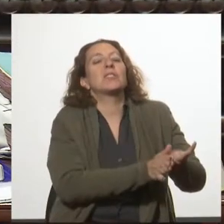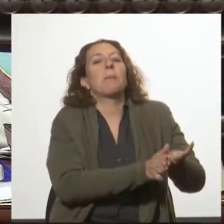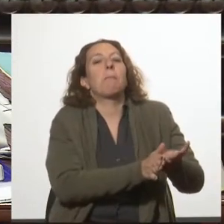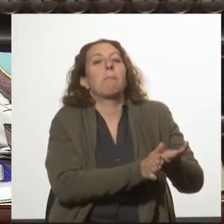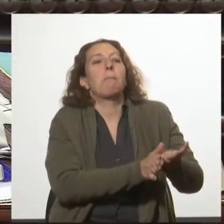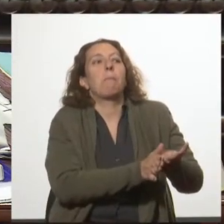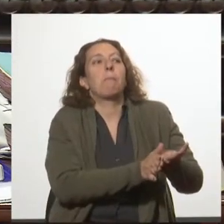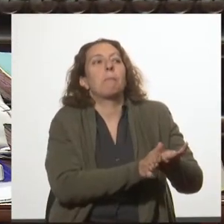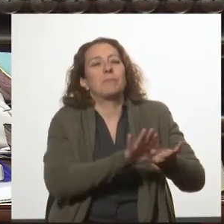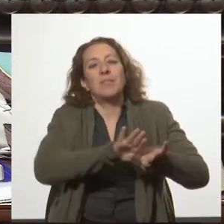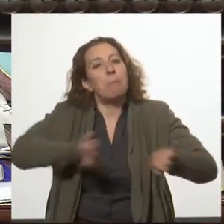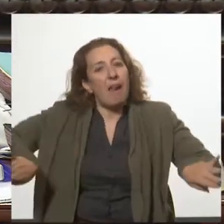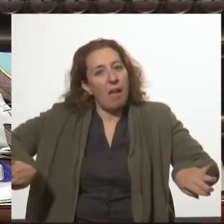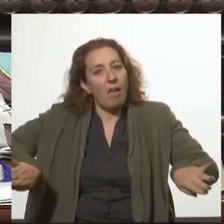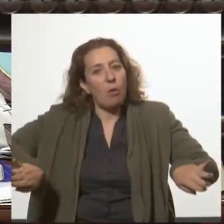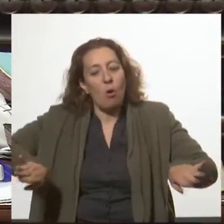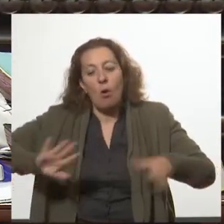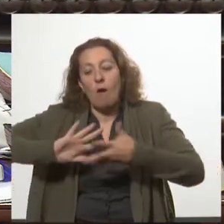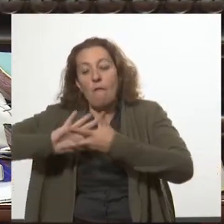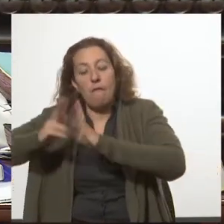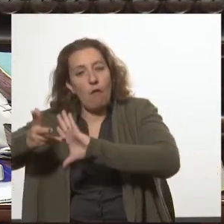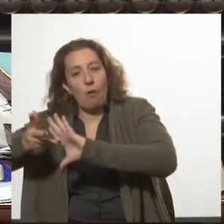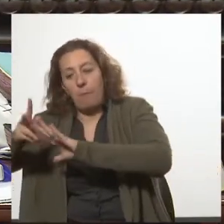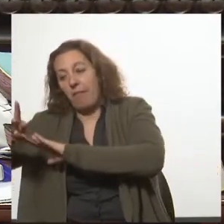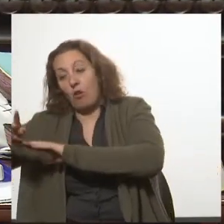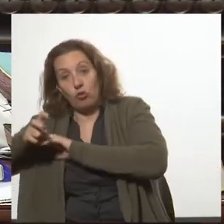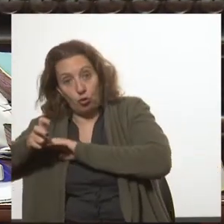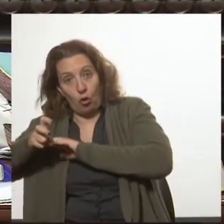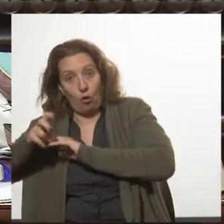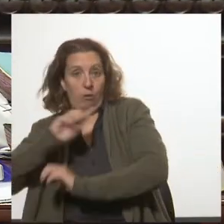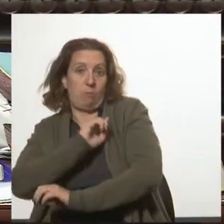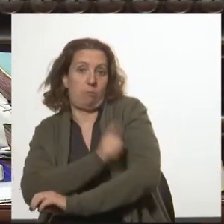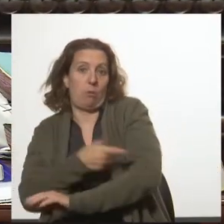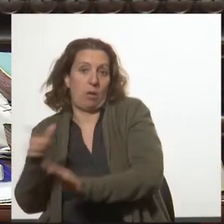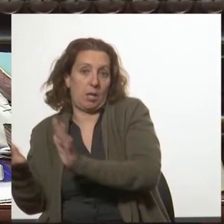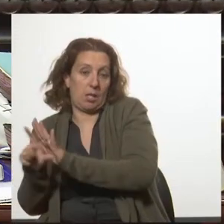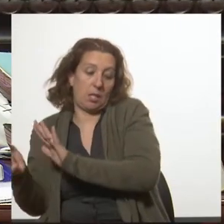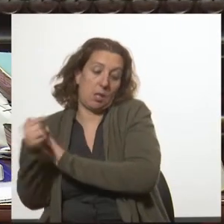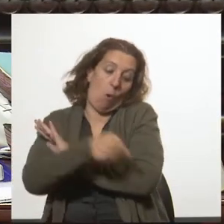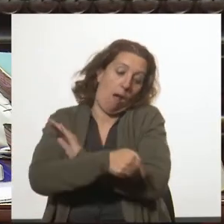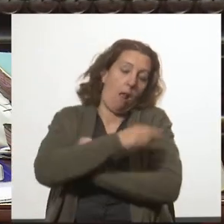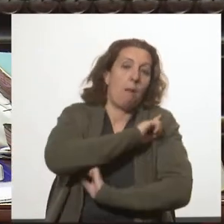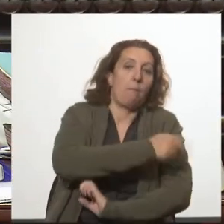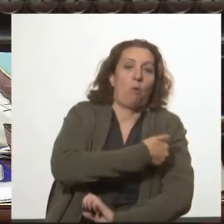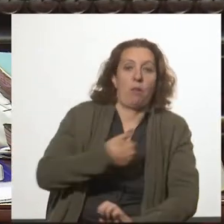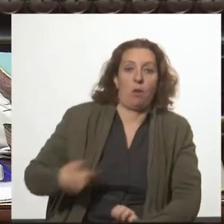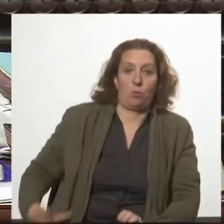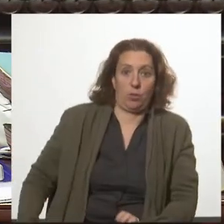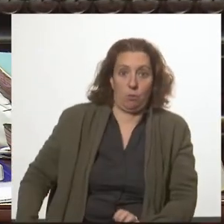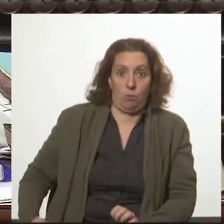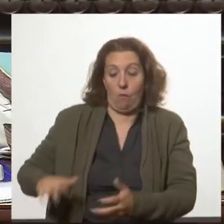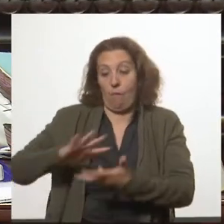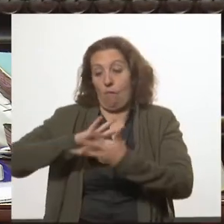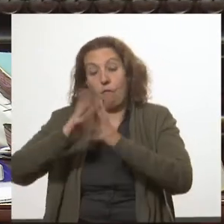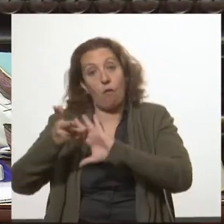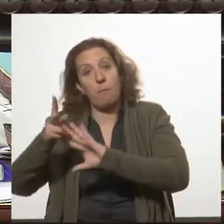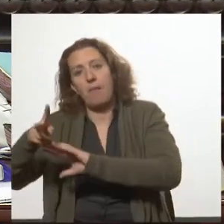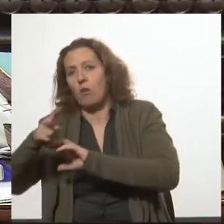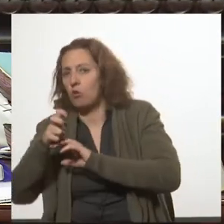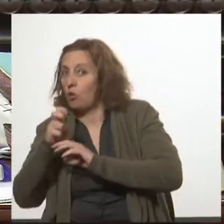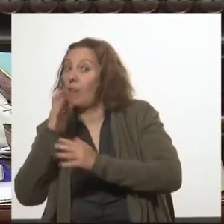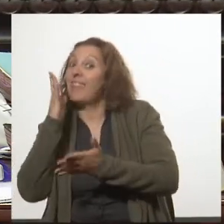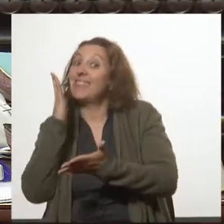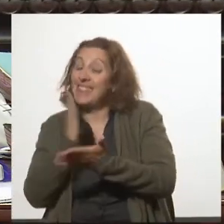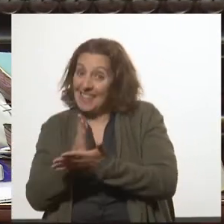que son los mecanismos de control del poder legislativo respecto al poder ejecutivo mecanismo de control que no son sólo un derecho